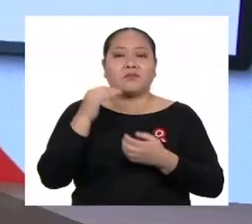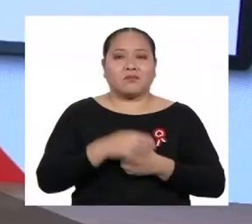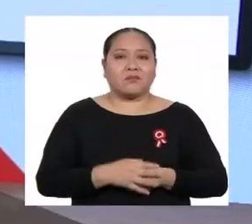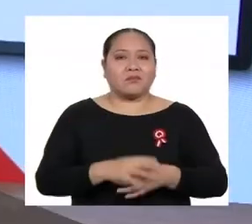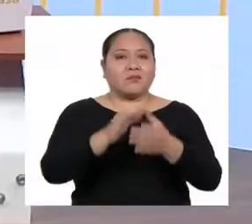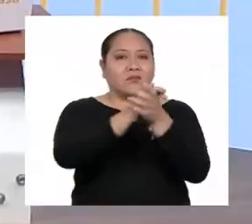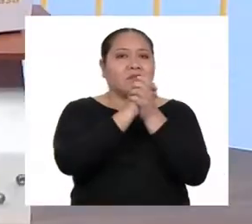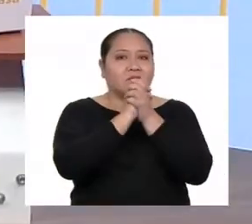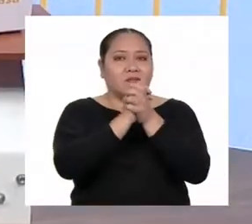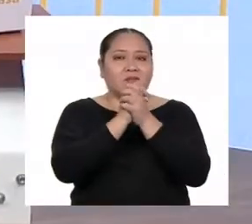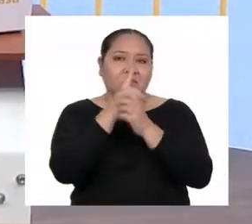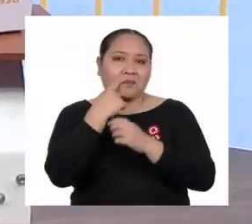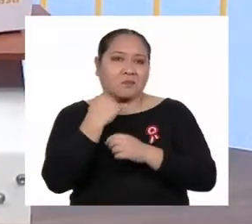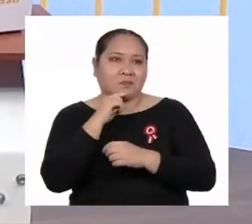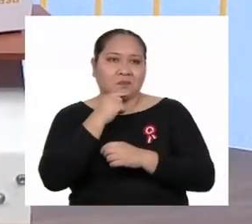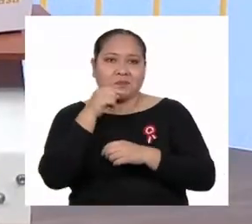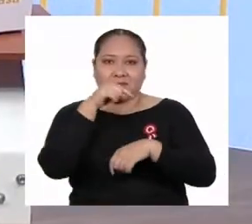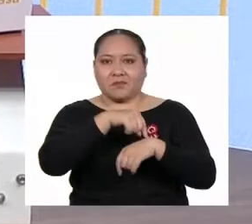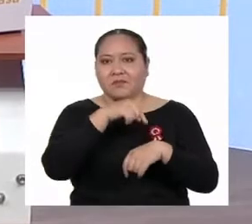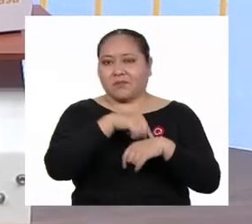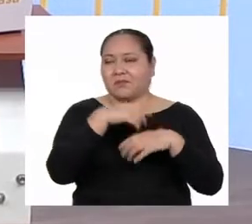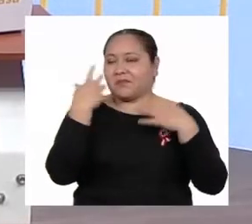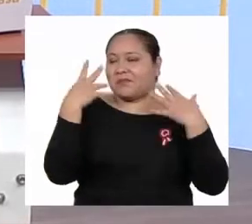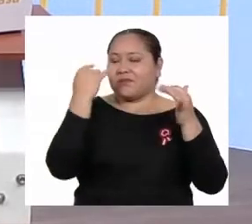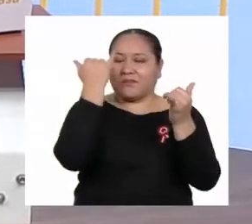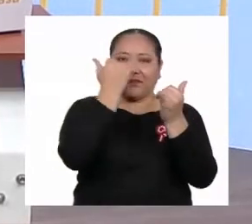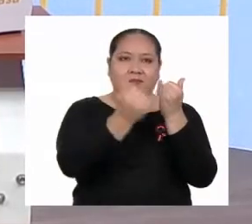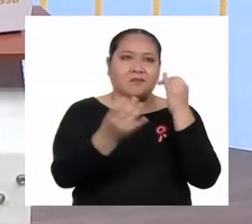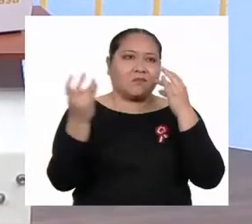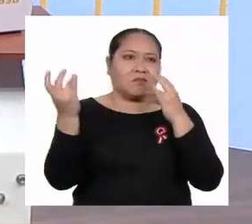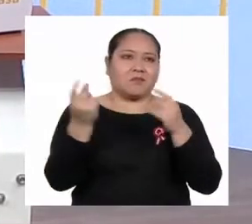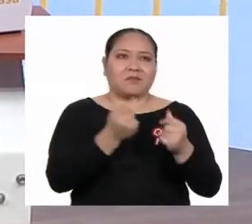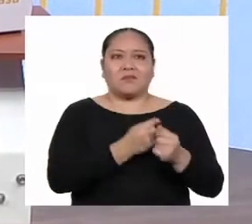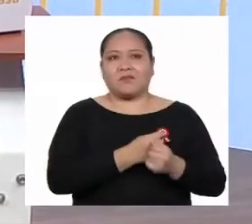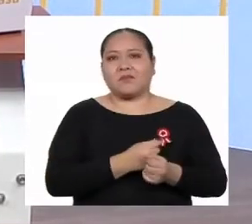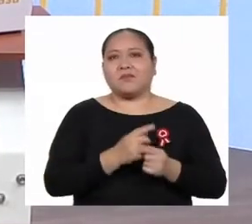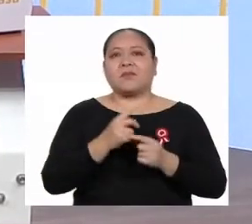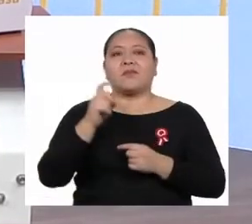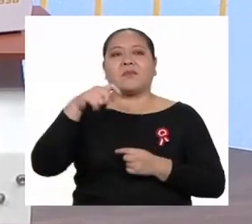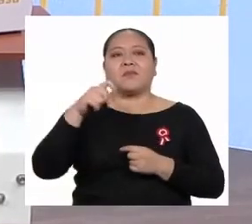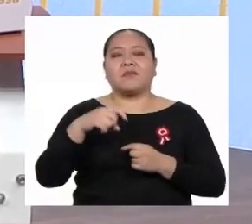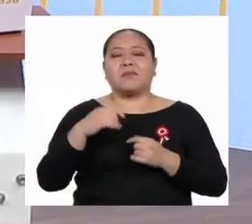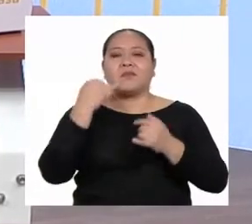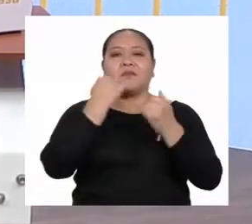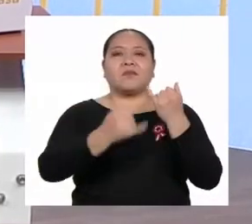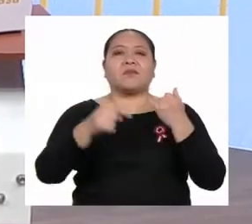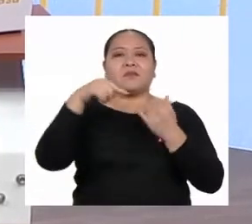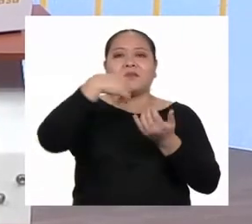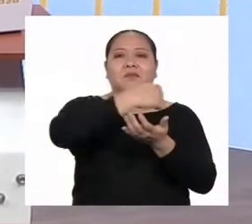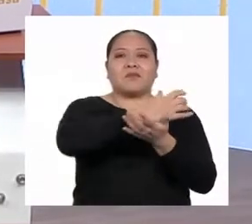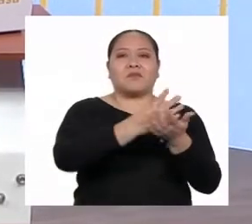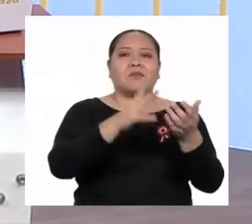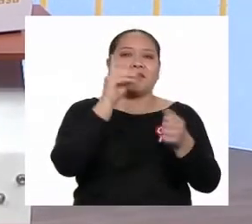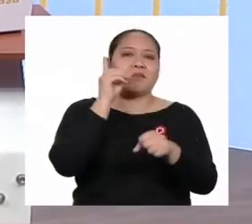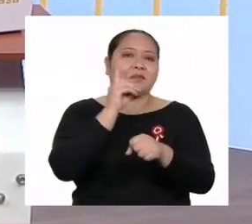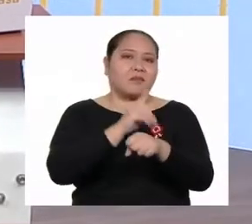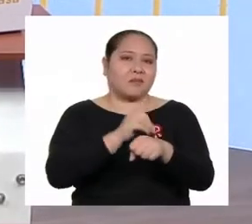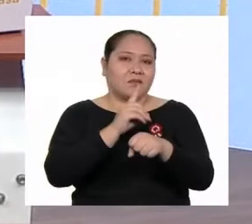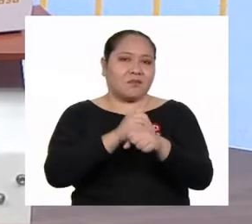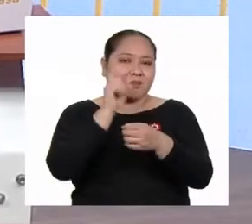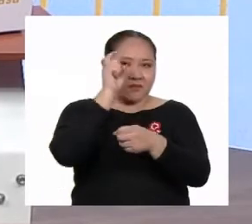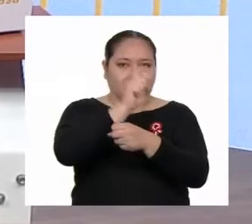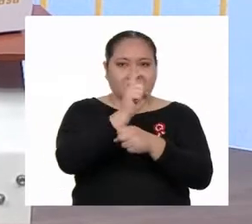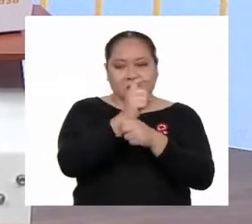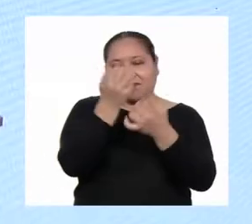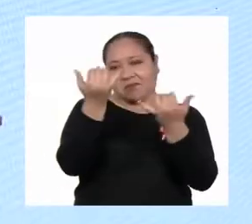y amigos, el tiempo pasa volando y tenemos que cerrar nuestro segmento de Doctor Educación